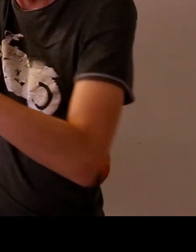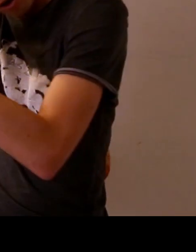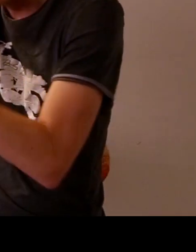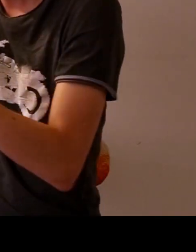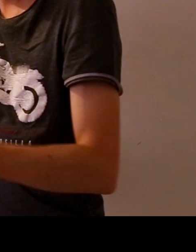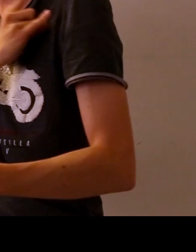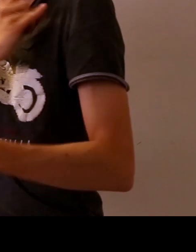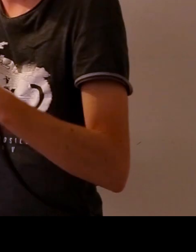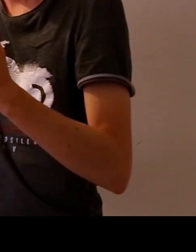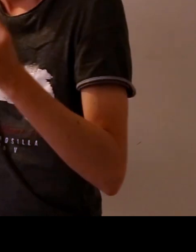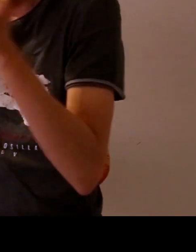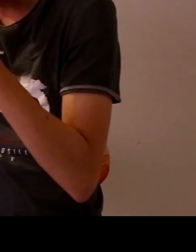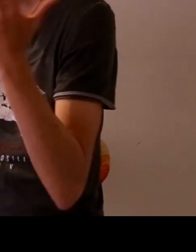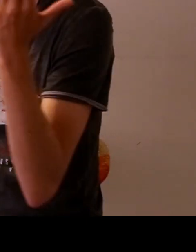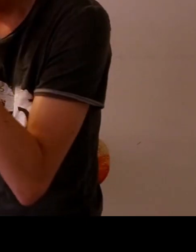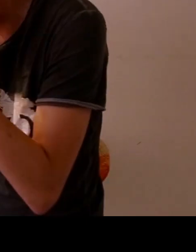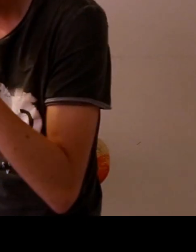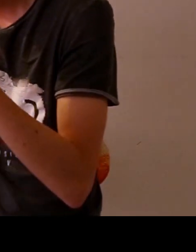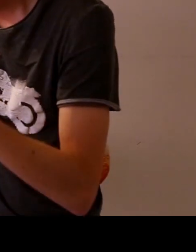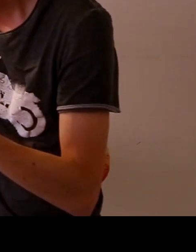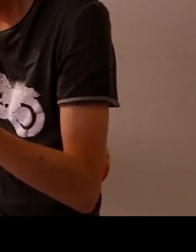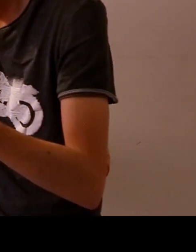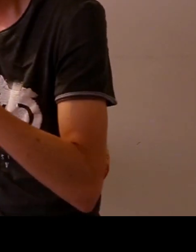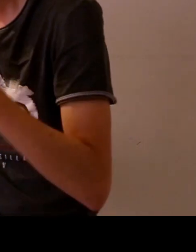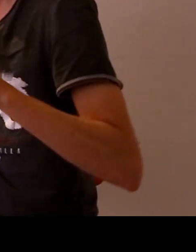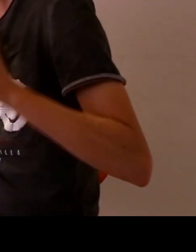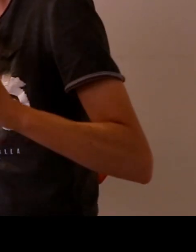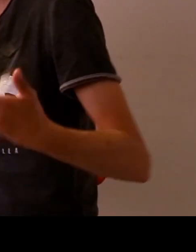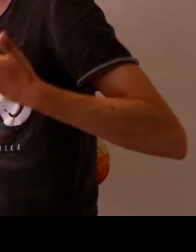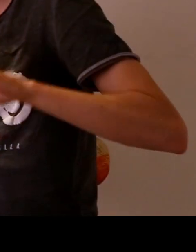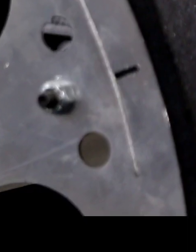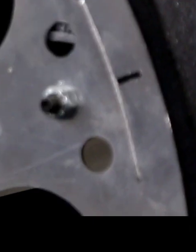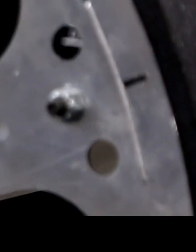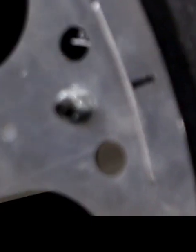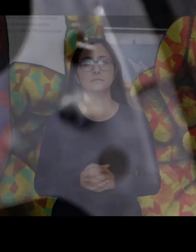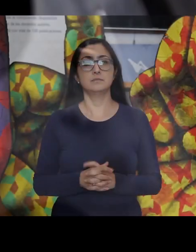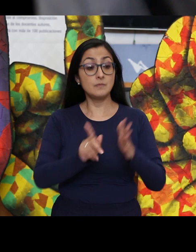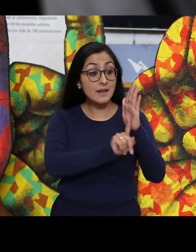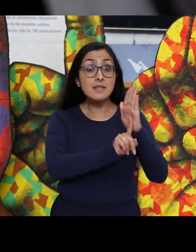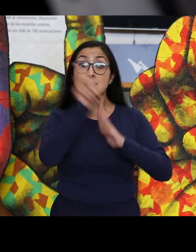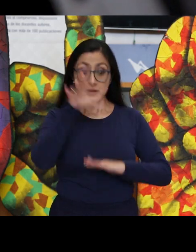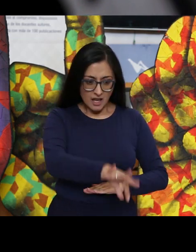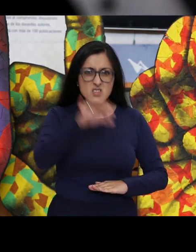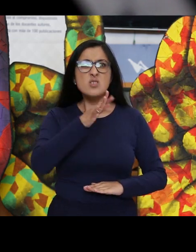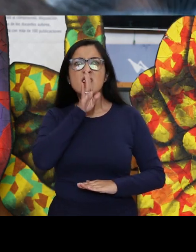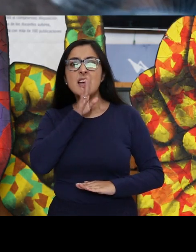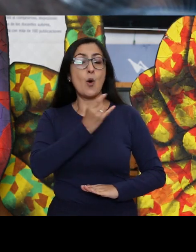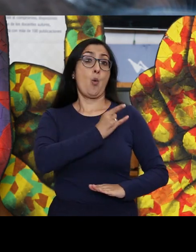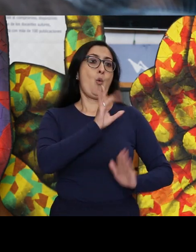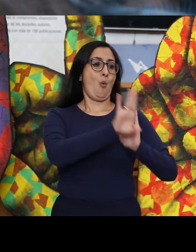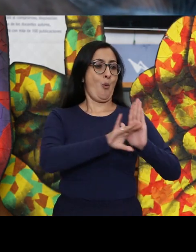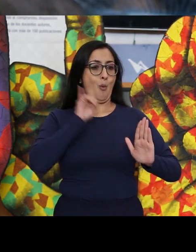universidad, pero sí, porque somos una misma comunidad. Cuando la NASA los escogió,